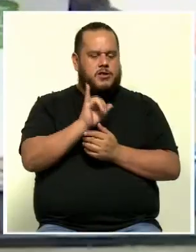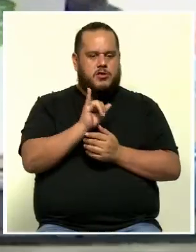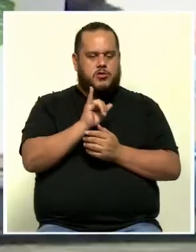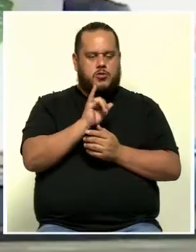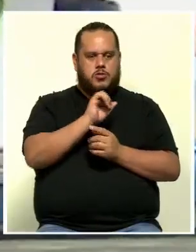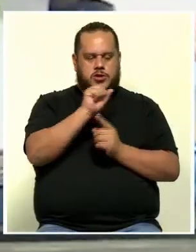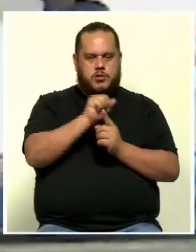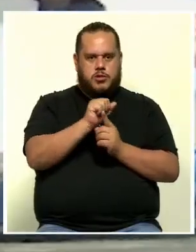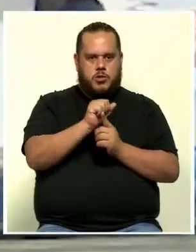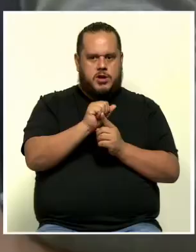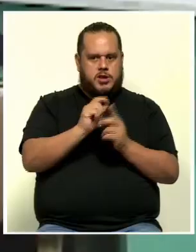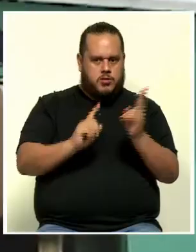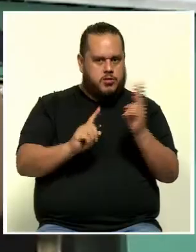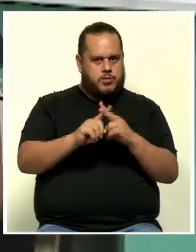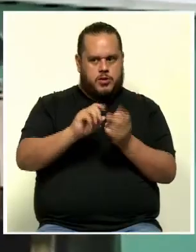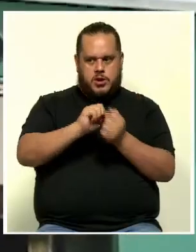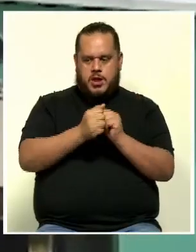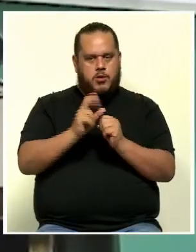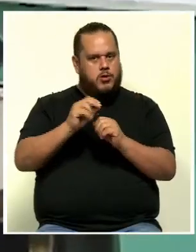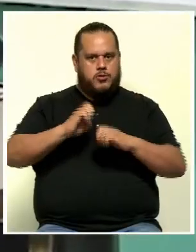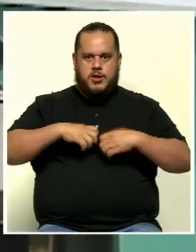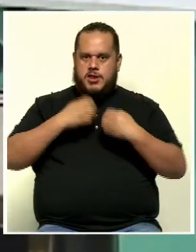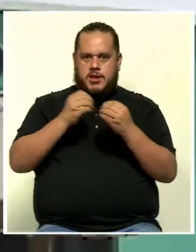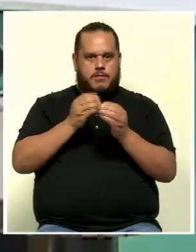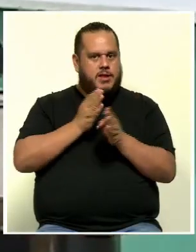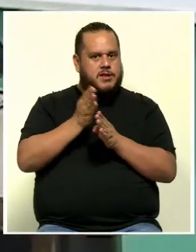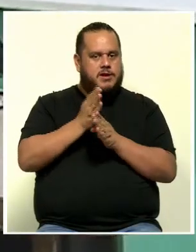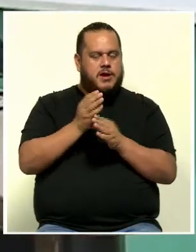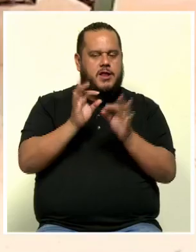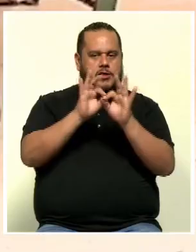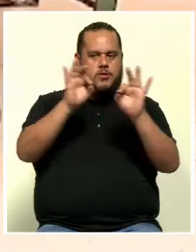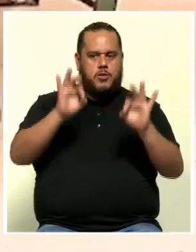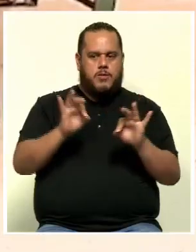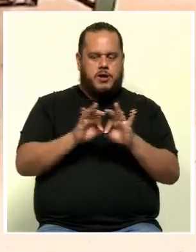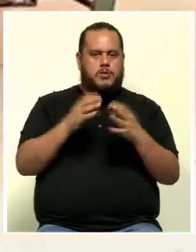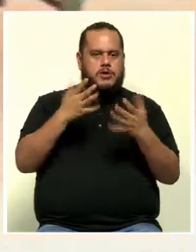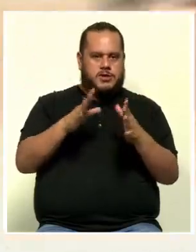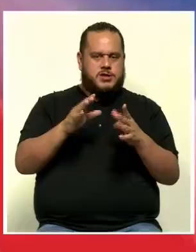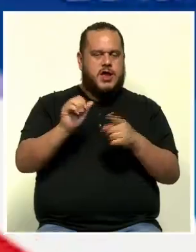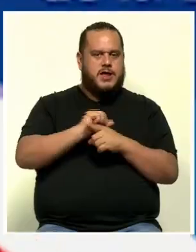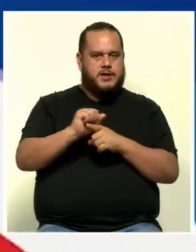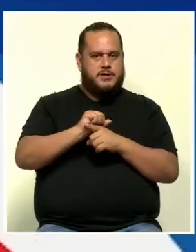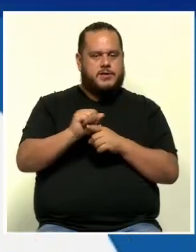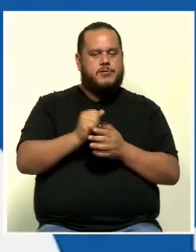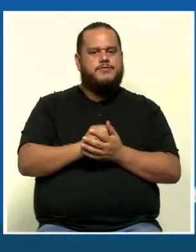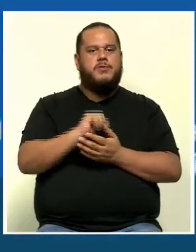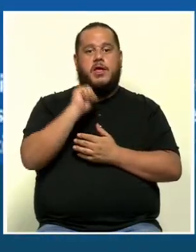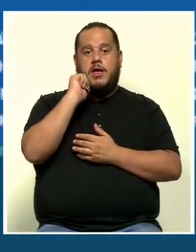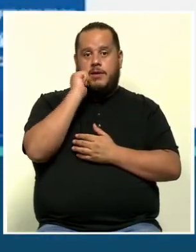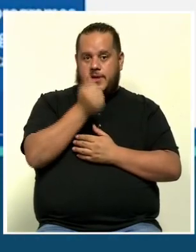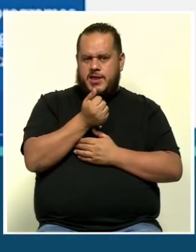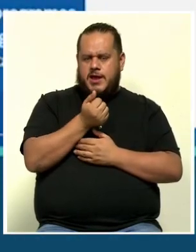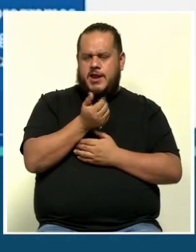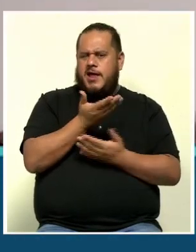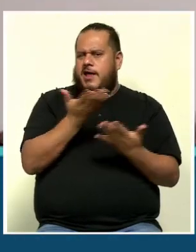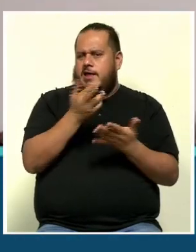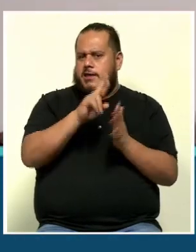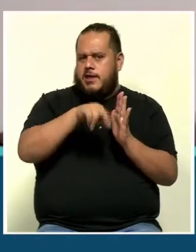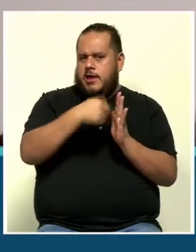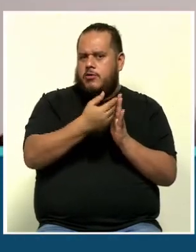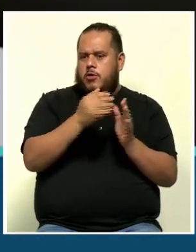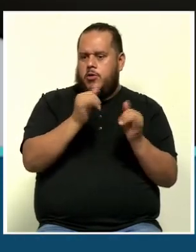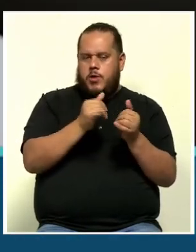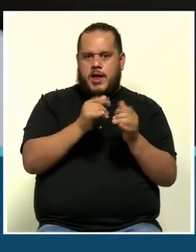aplicación. Lamentablemente no existen más carreras con marcos ya en ejercicio. Mañana, ¿qué papel juegan